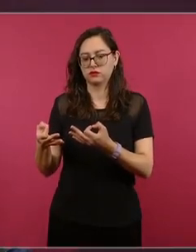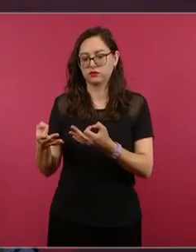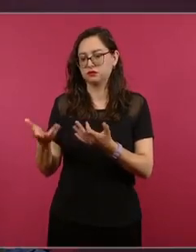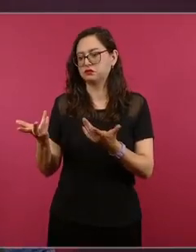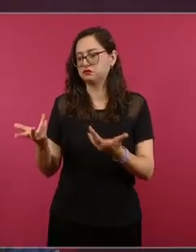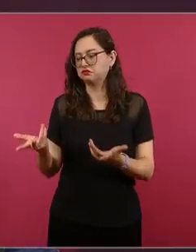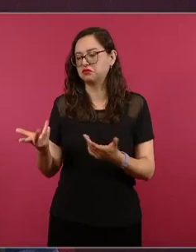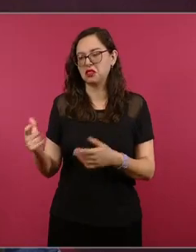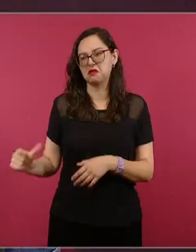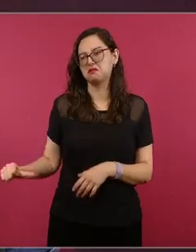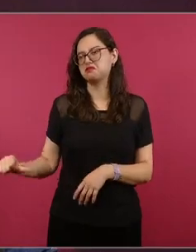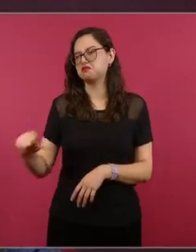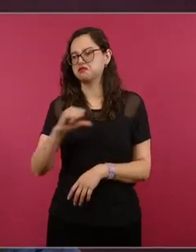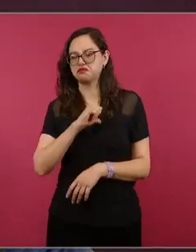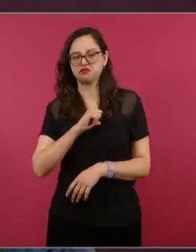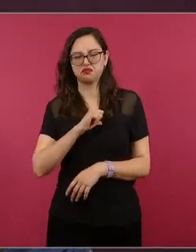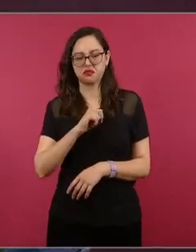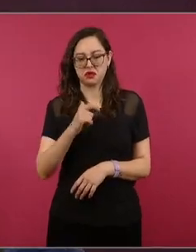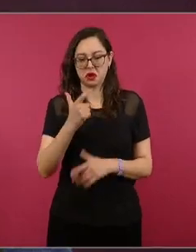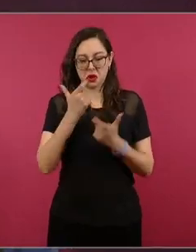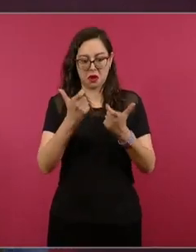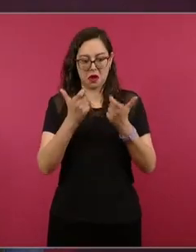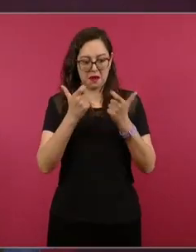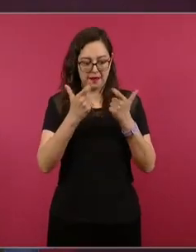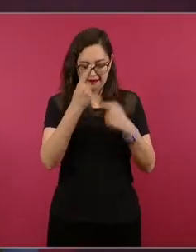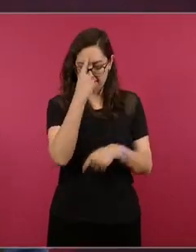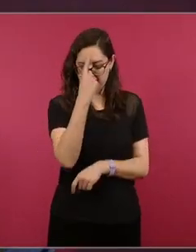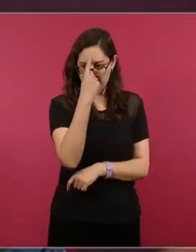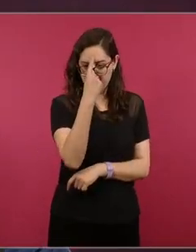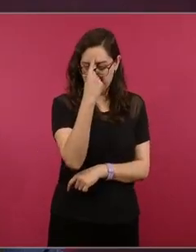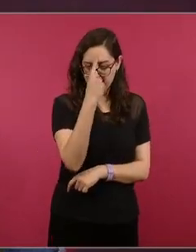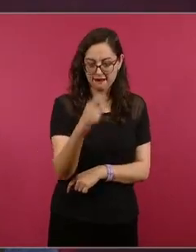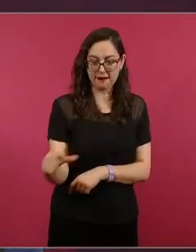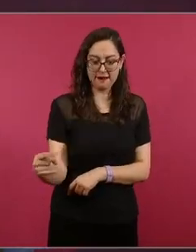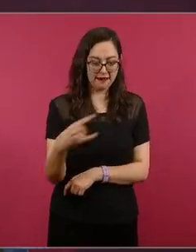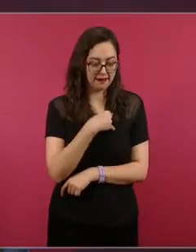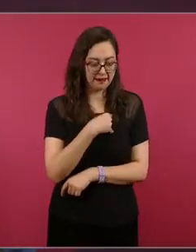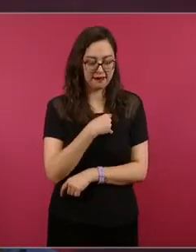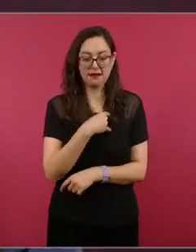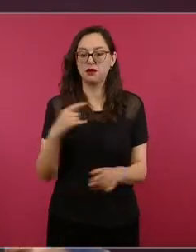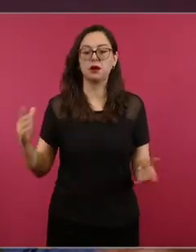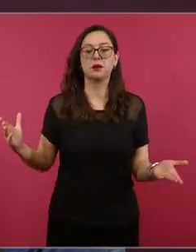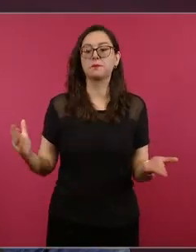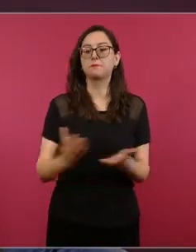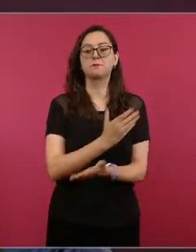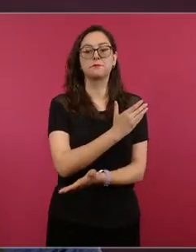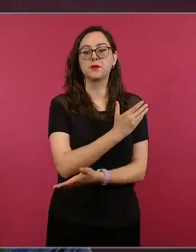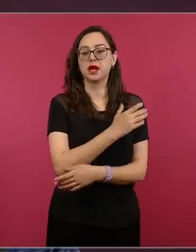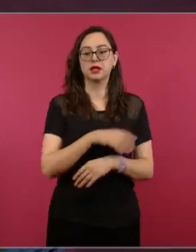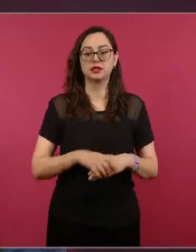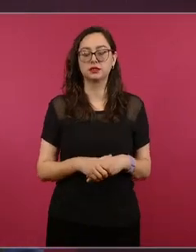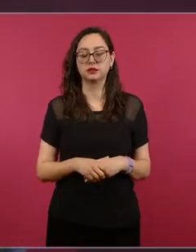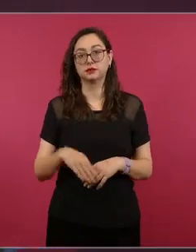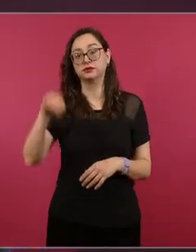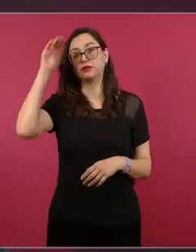el individualismo, el materialismo, el egoísmo, el lujo barato,